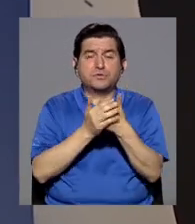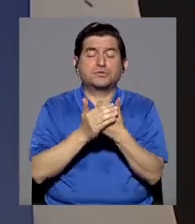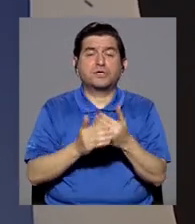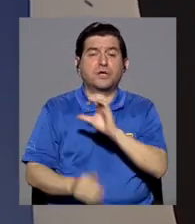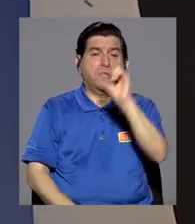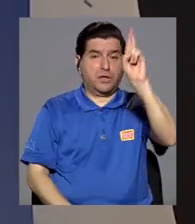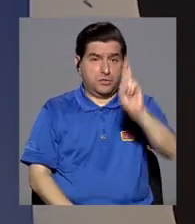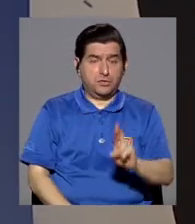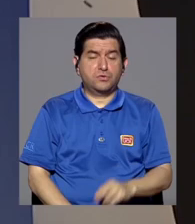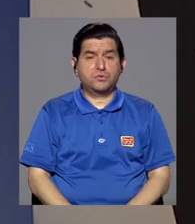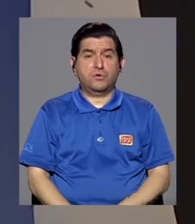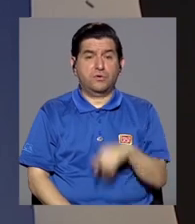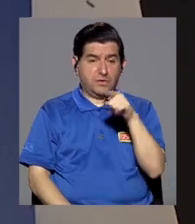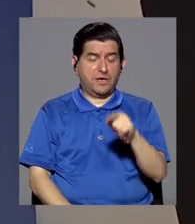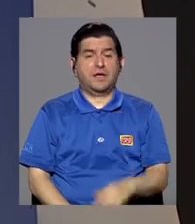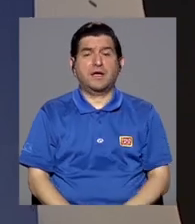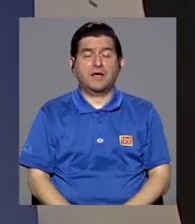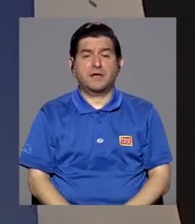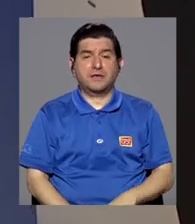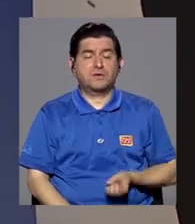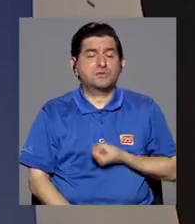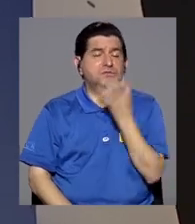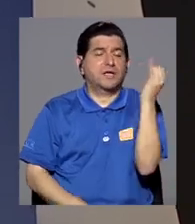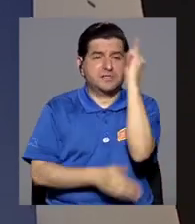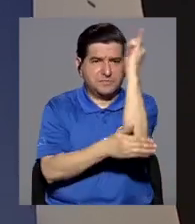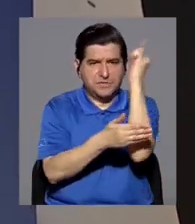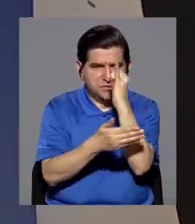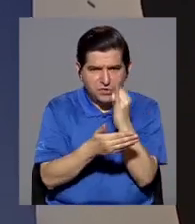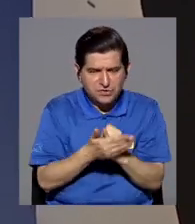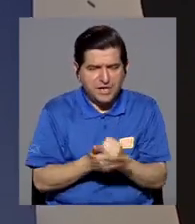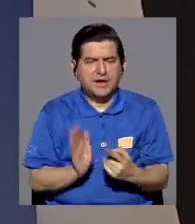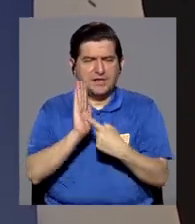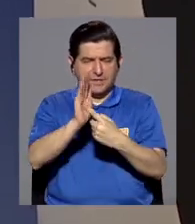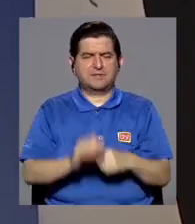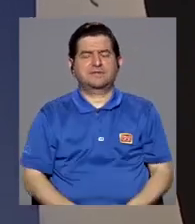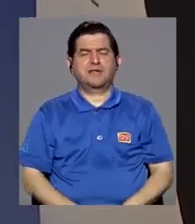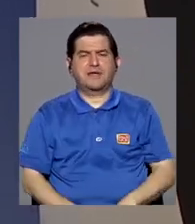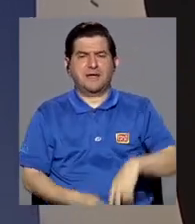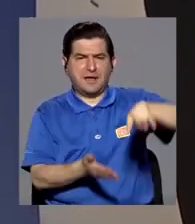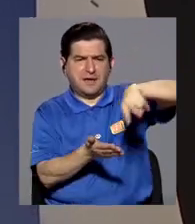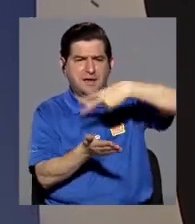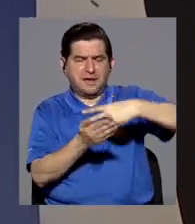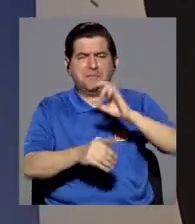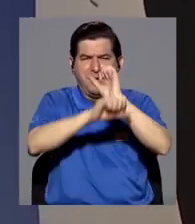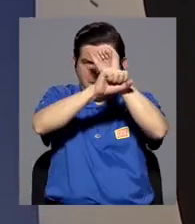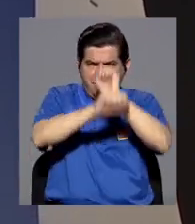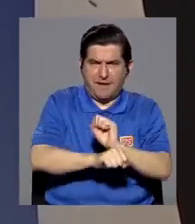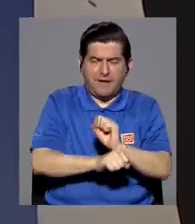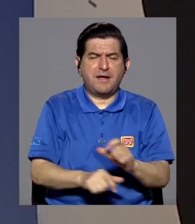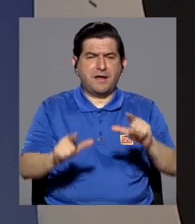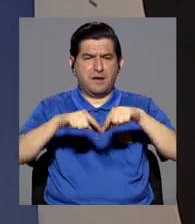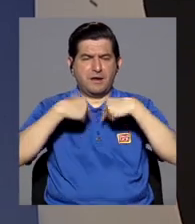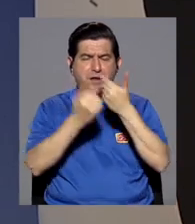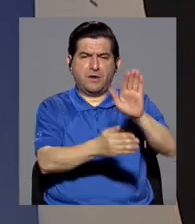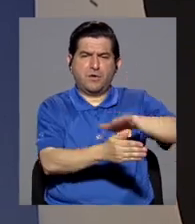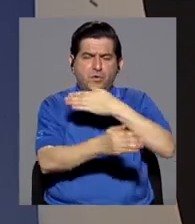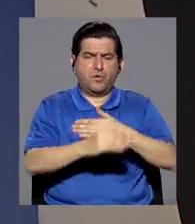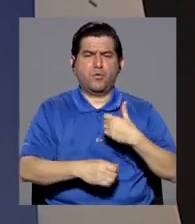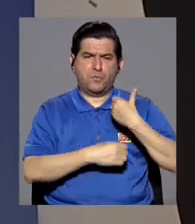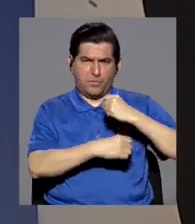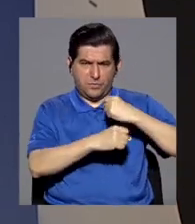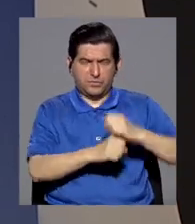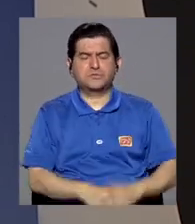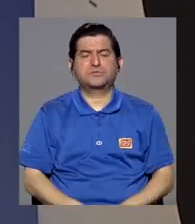rica que reivindican la expresión artística tradicional los bailes folclóricos las bandas municipales las